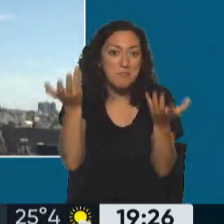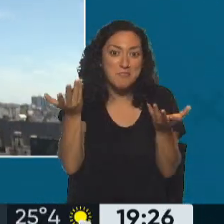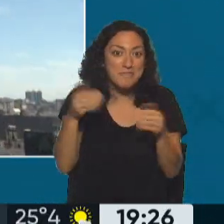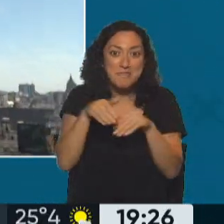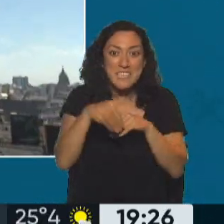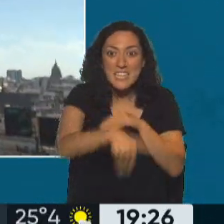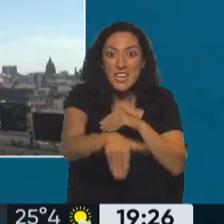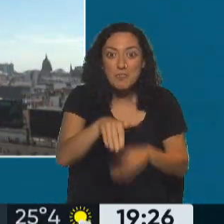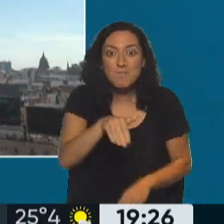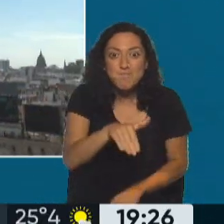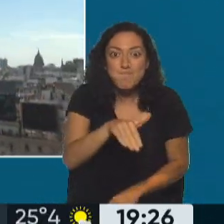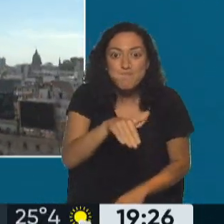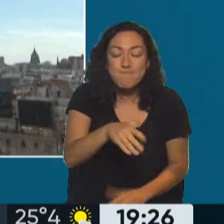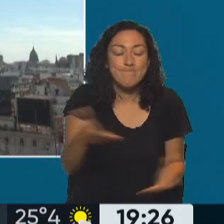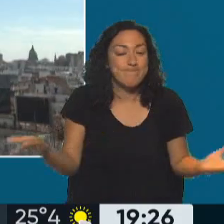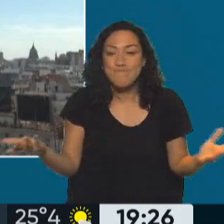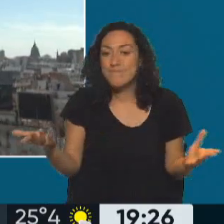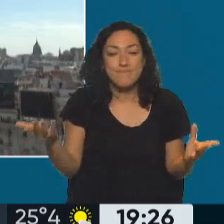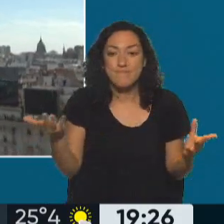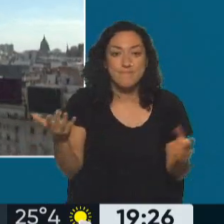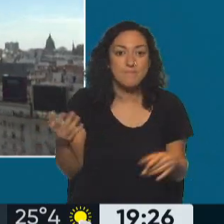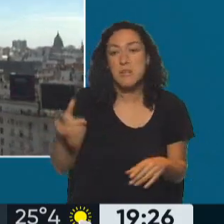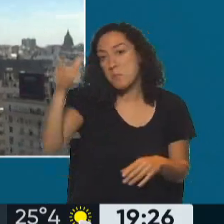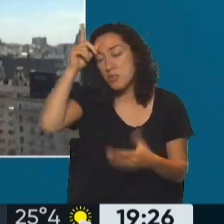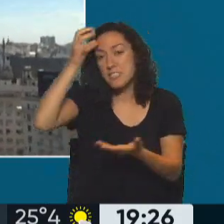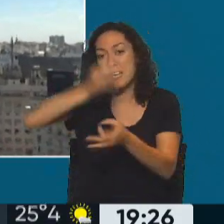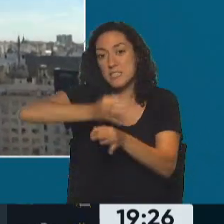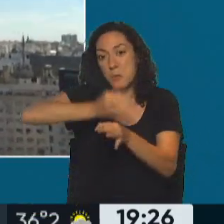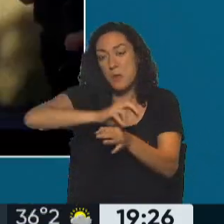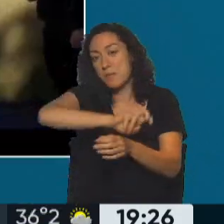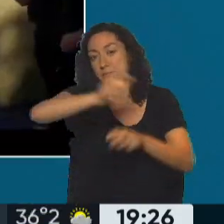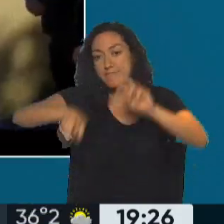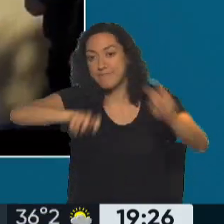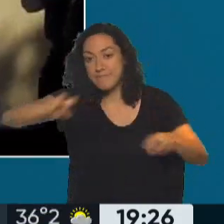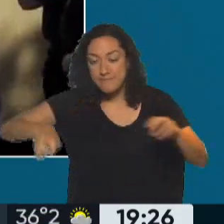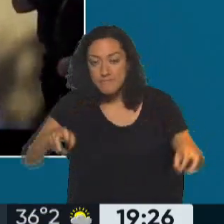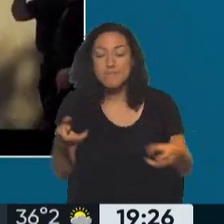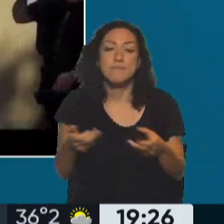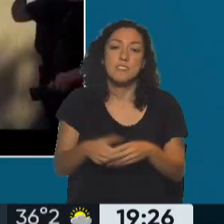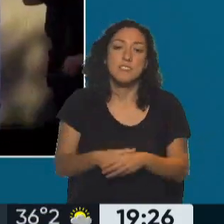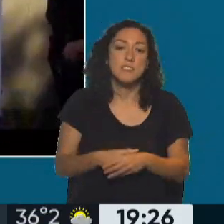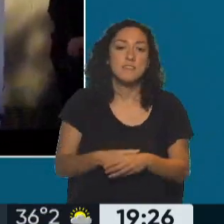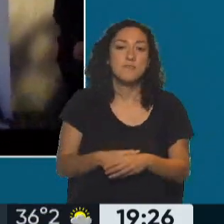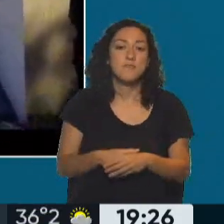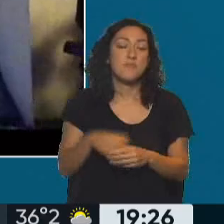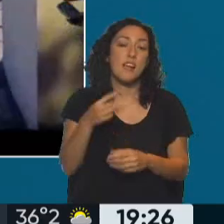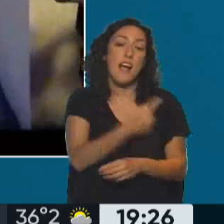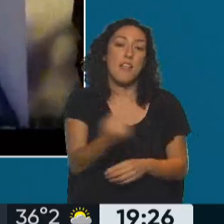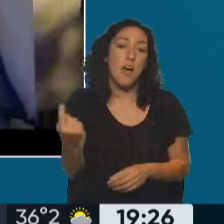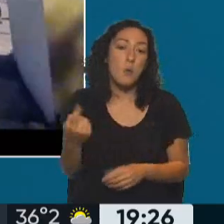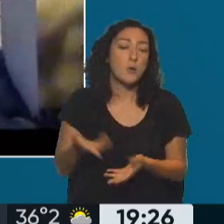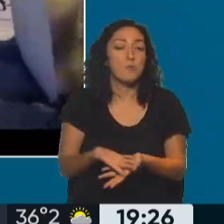dijo, bajando en la escuela de policía, bajaron, subieron al micro y los muchachos cada uno su